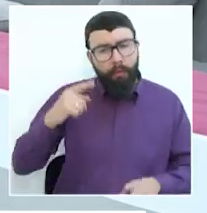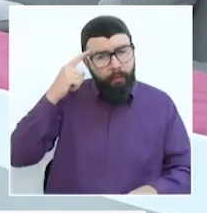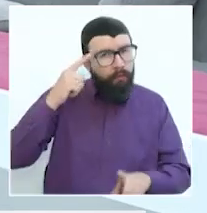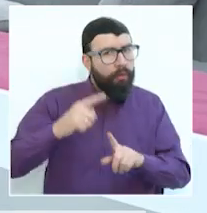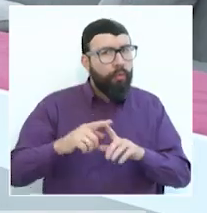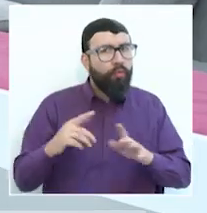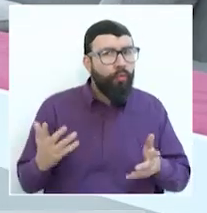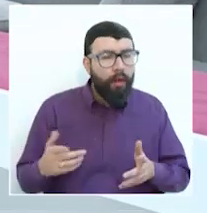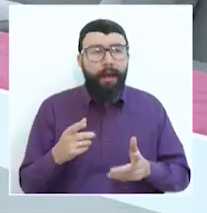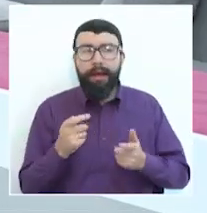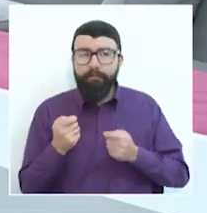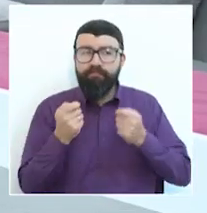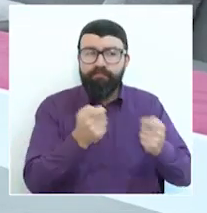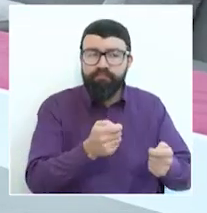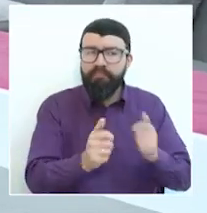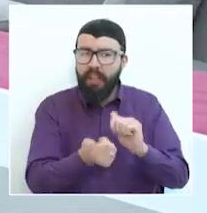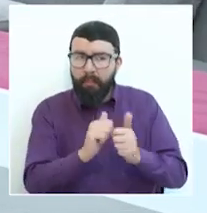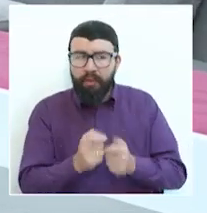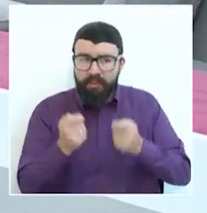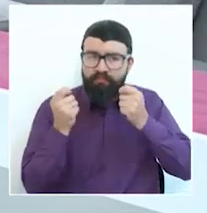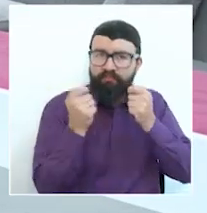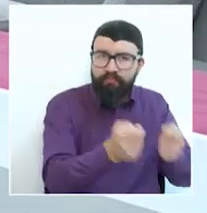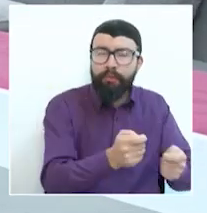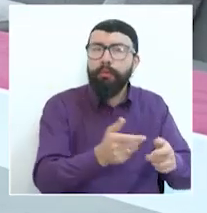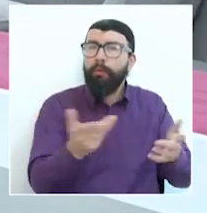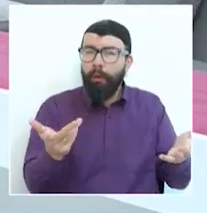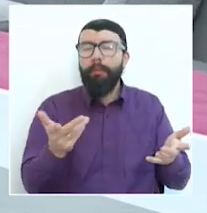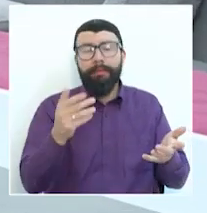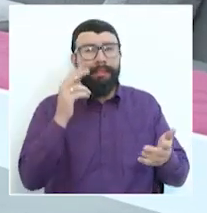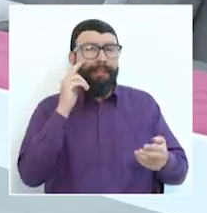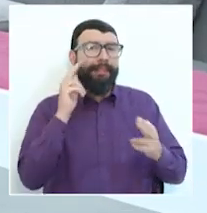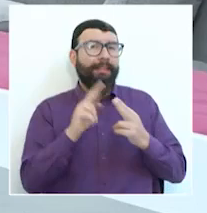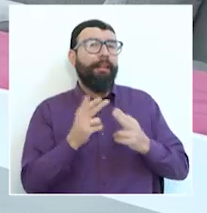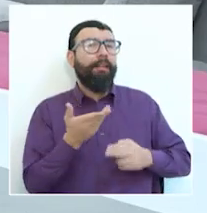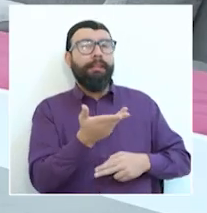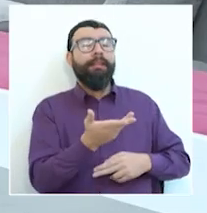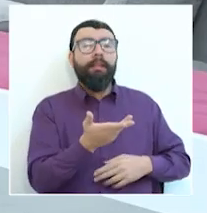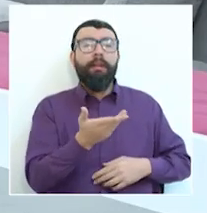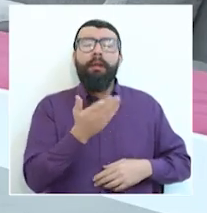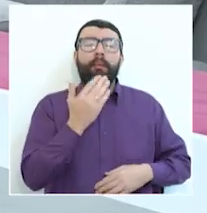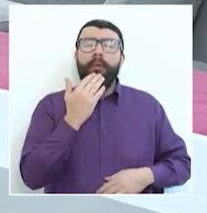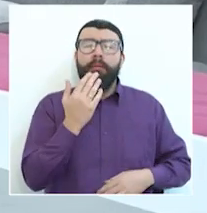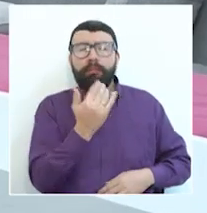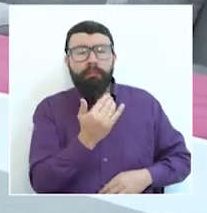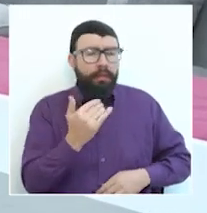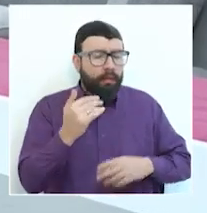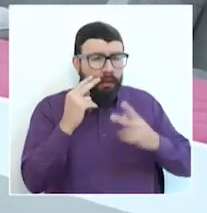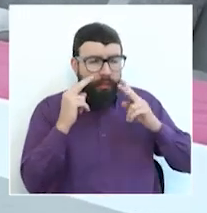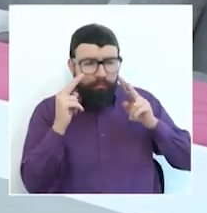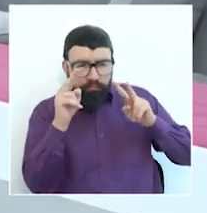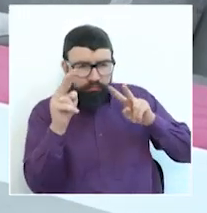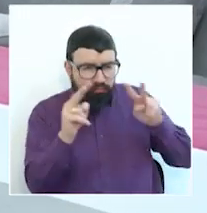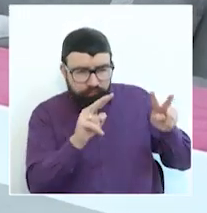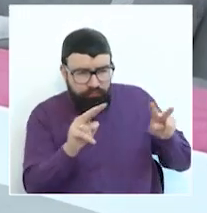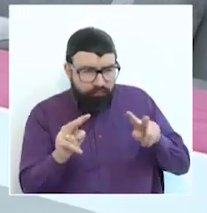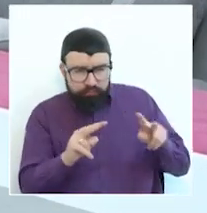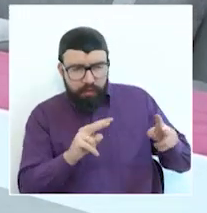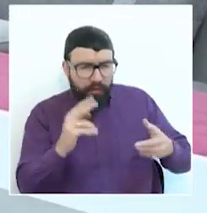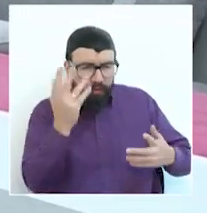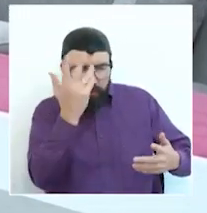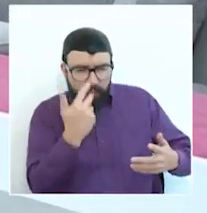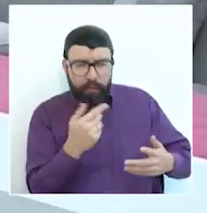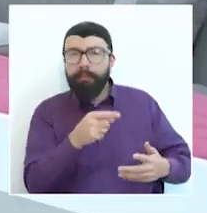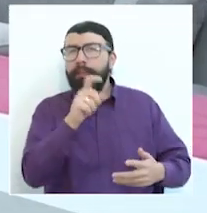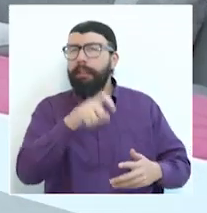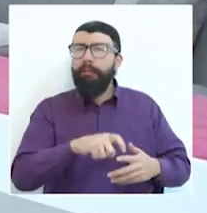dirigida la prescripción del ejercicio. Cuando lo vamos a valorar, realmente lo que hay que hacerlos desnudos,